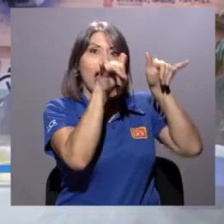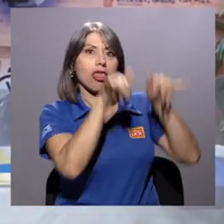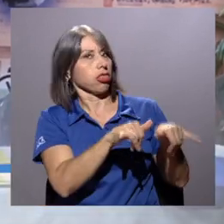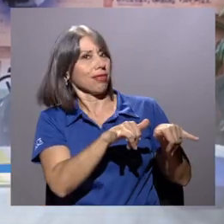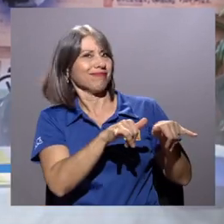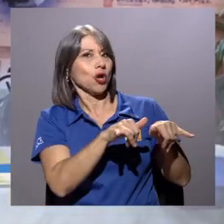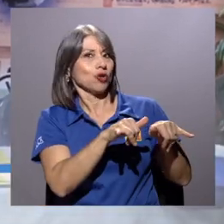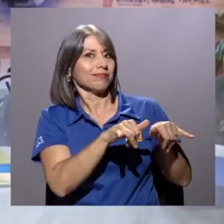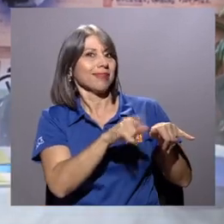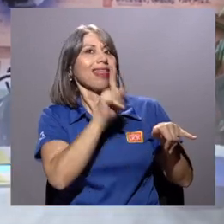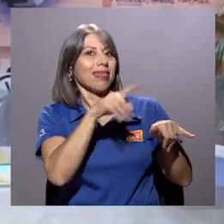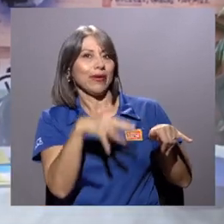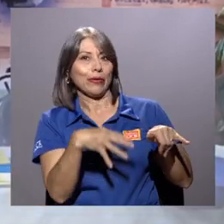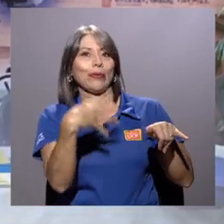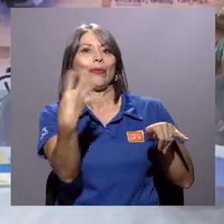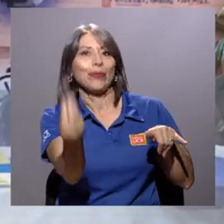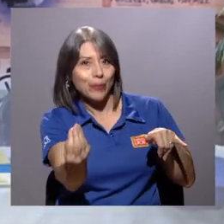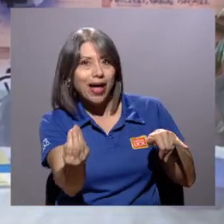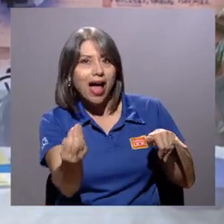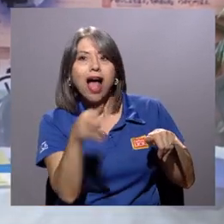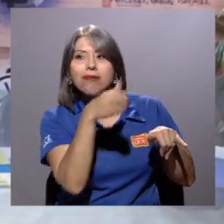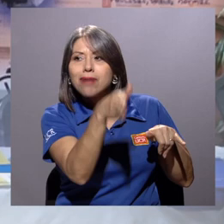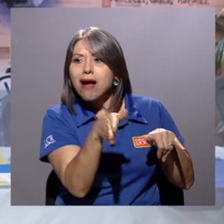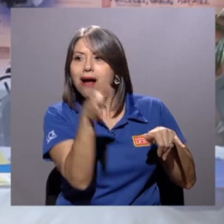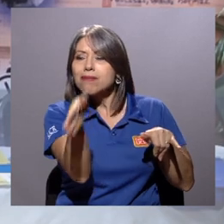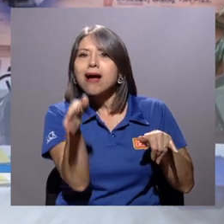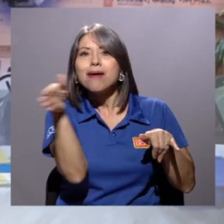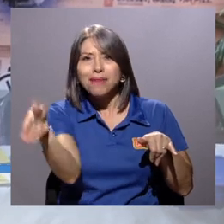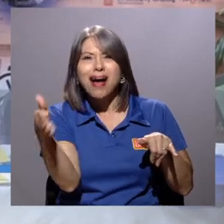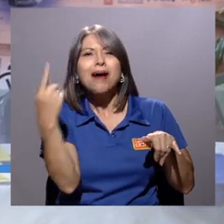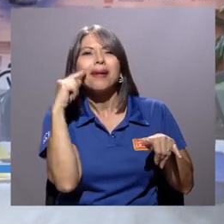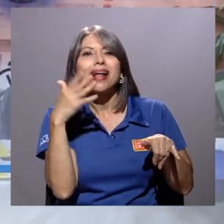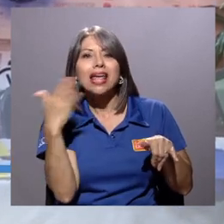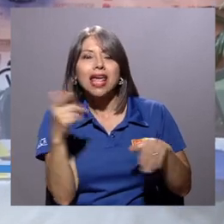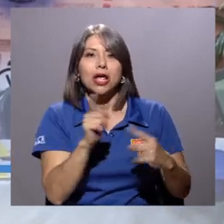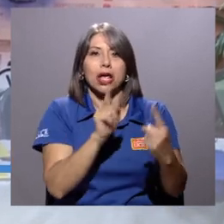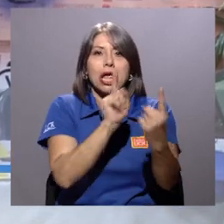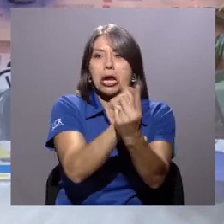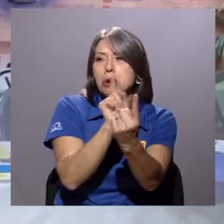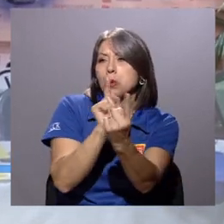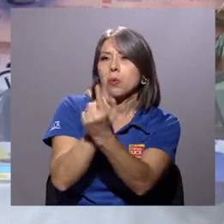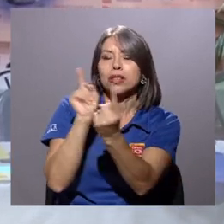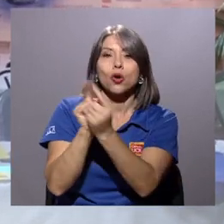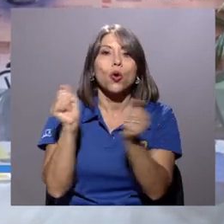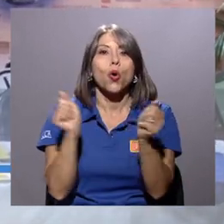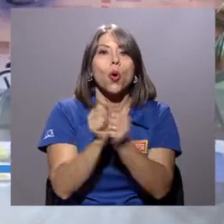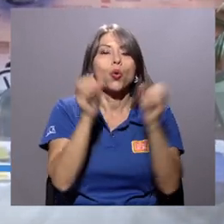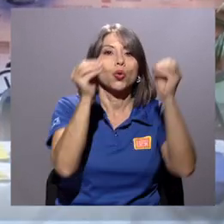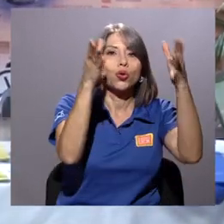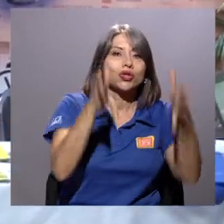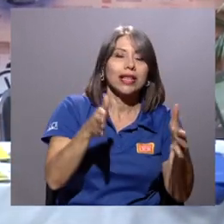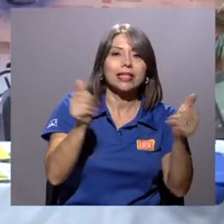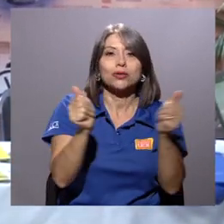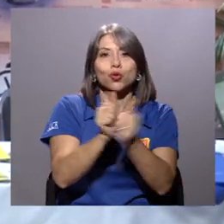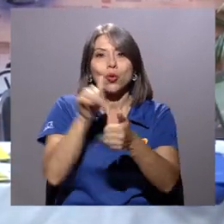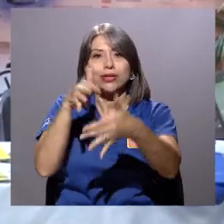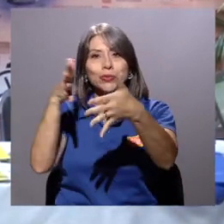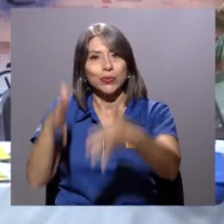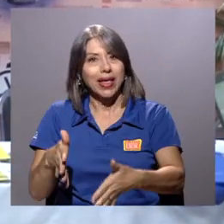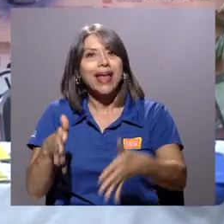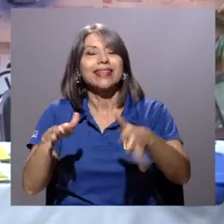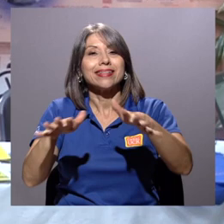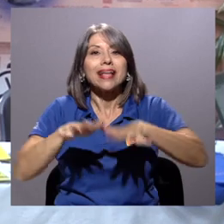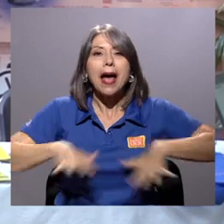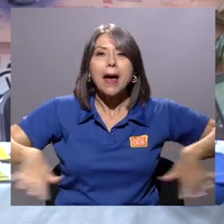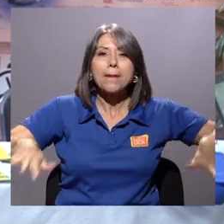cuatro paredes físicas, de tal forma que se favorezca un encuentro con la comunidad docente y con la comunidad estudiantil en el